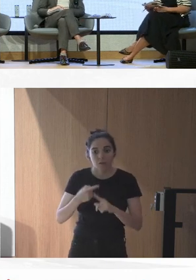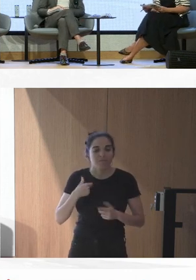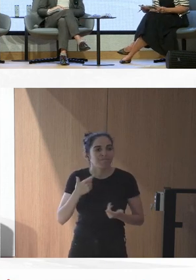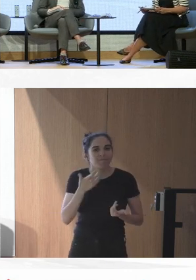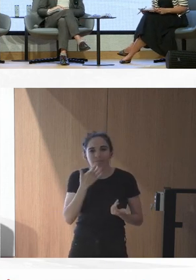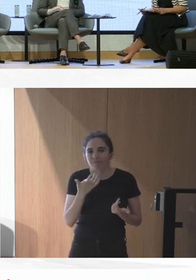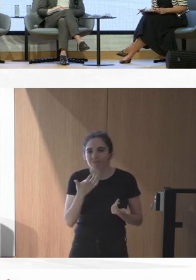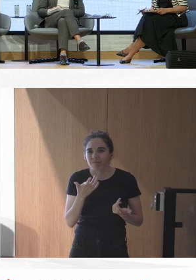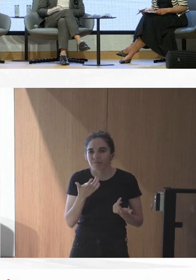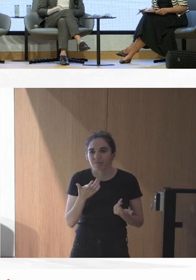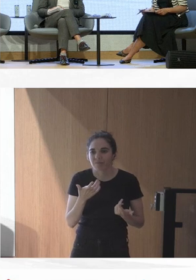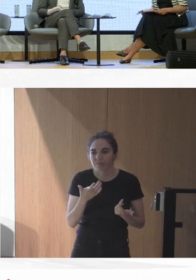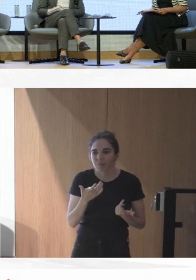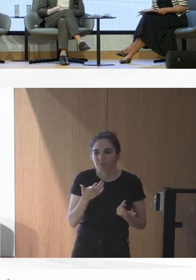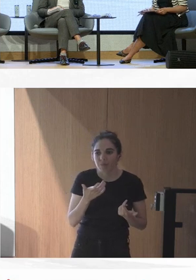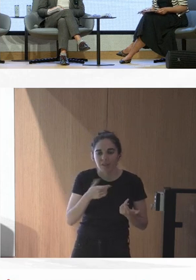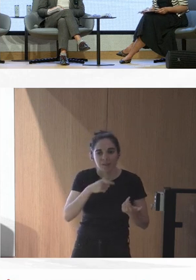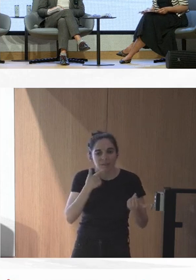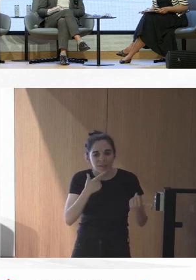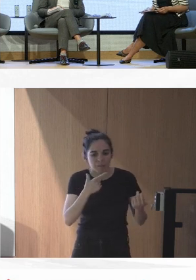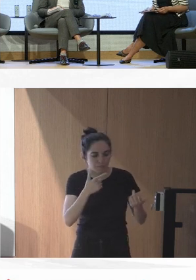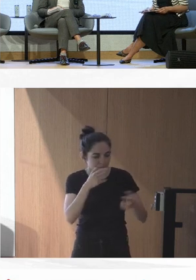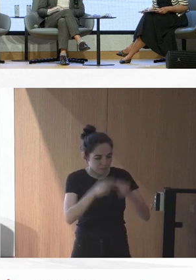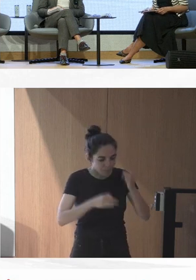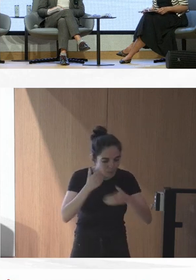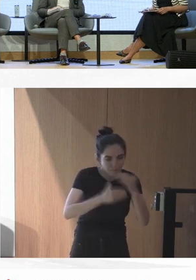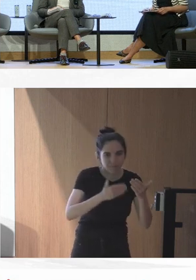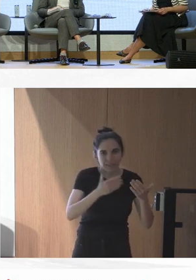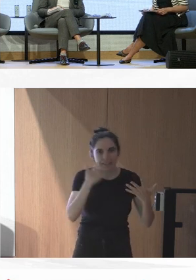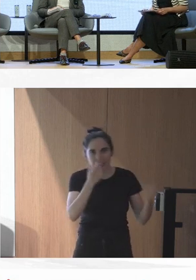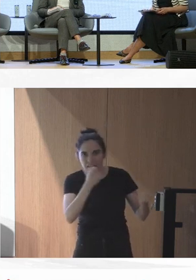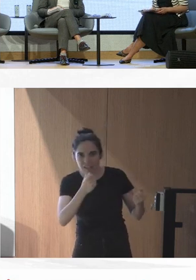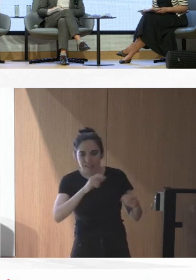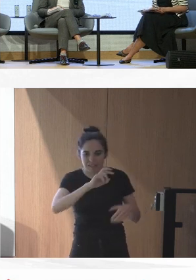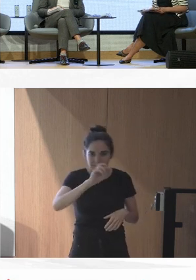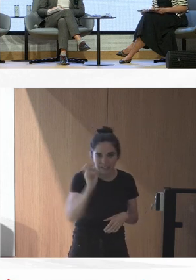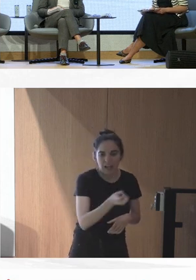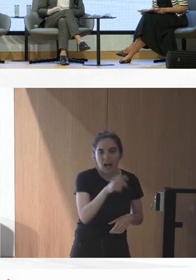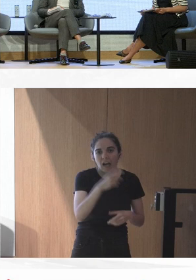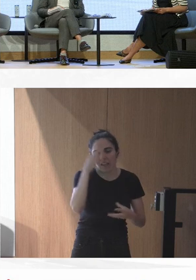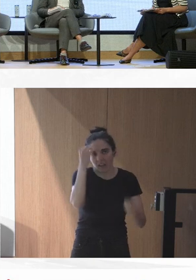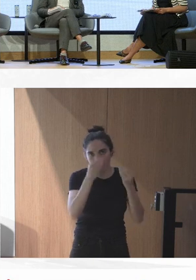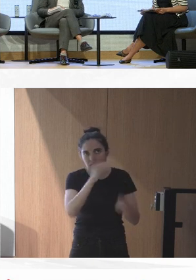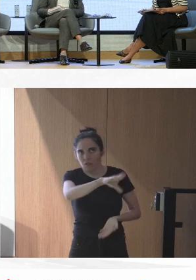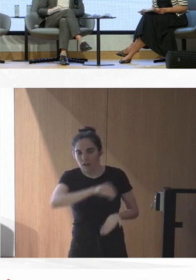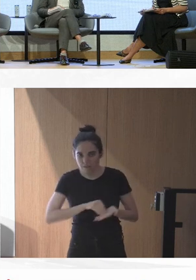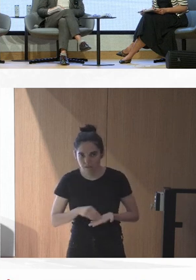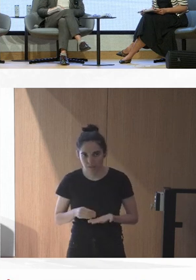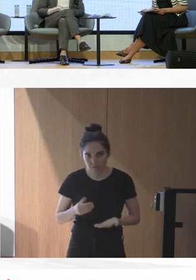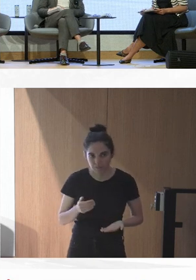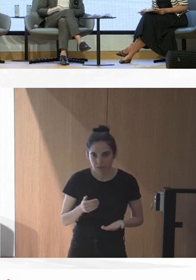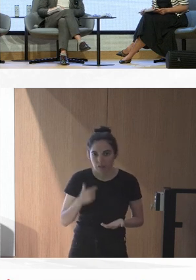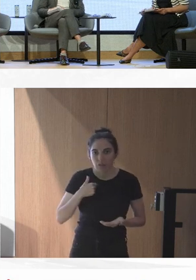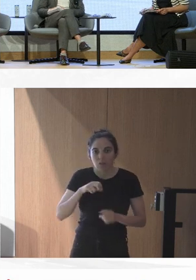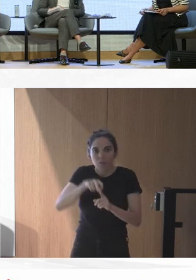jurisdiccionales, penitenciarias, sanitarias, es de donde surgen un poco estas reflexiones, ¿no? Yo creo, desde mi perspectiva, ¿no?